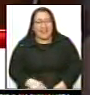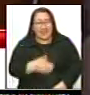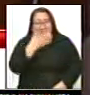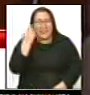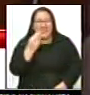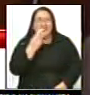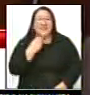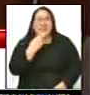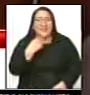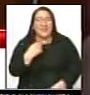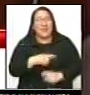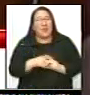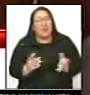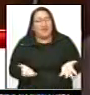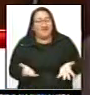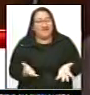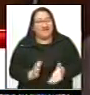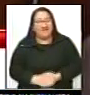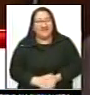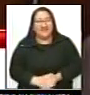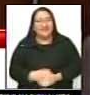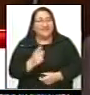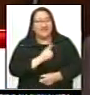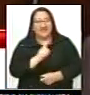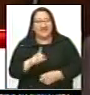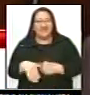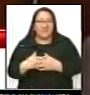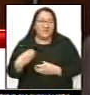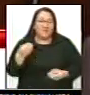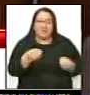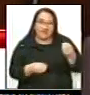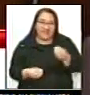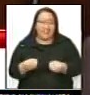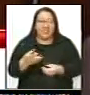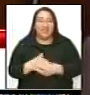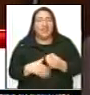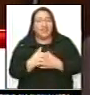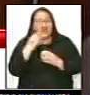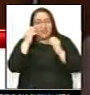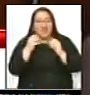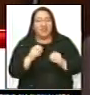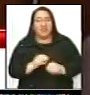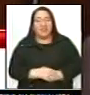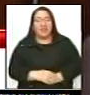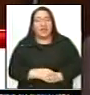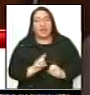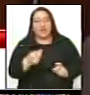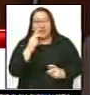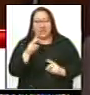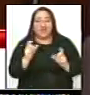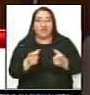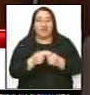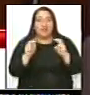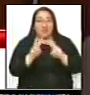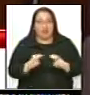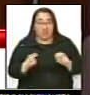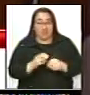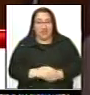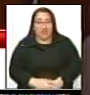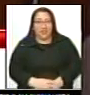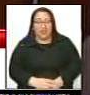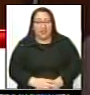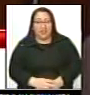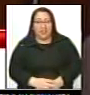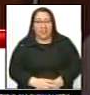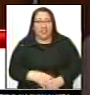en fin, en todo caso, todos, cada cual ha contribuido en lo que ha podido, presidente. Pero veamos esta comisión investigadora de